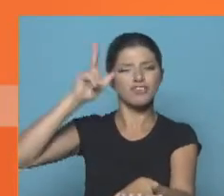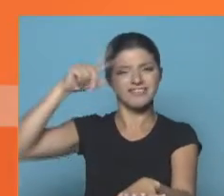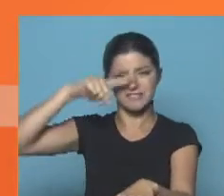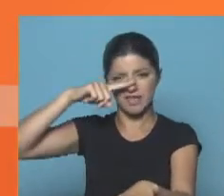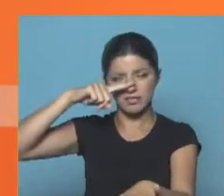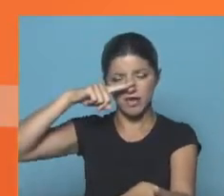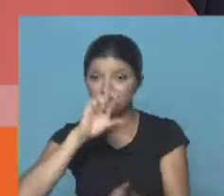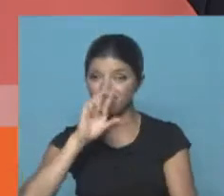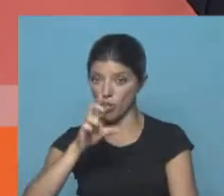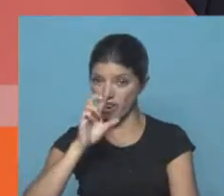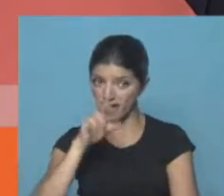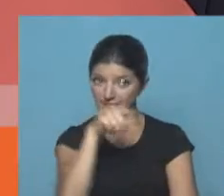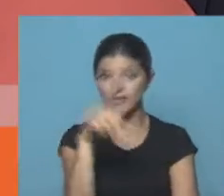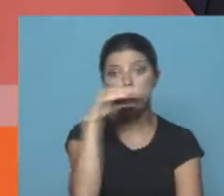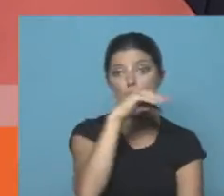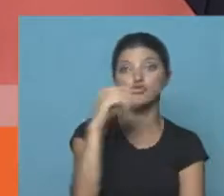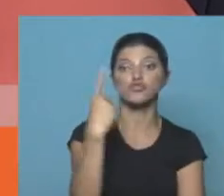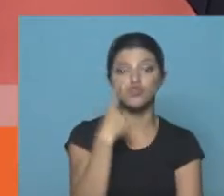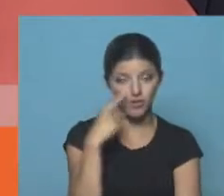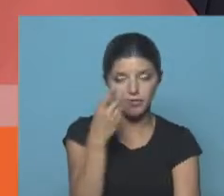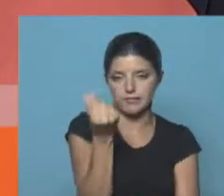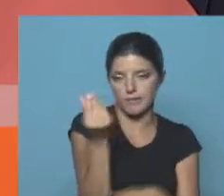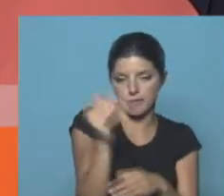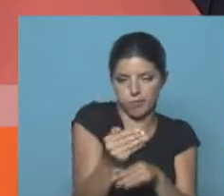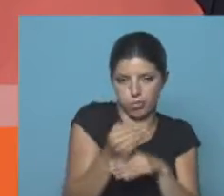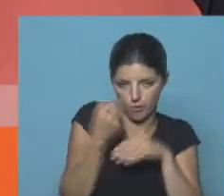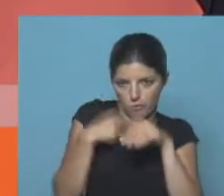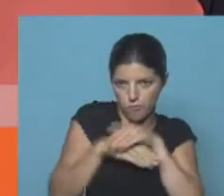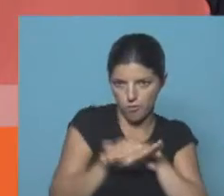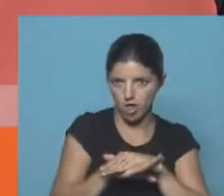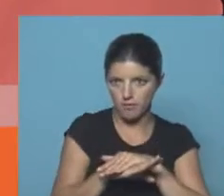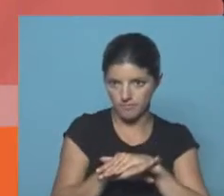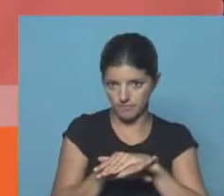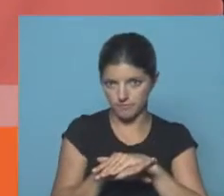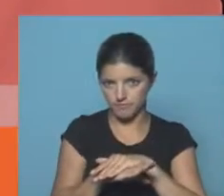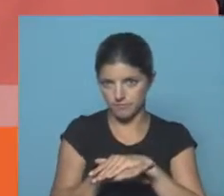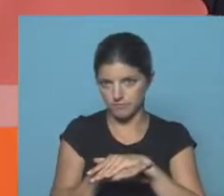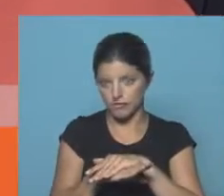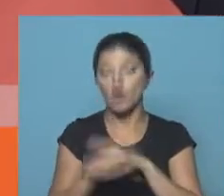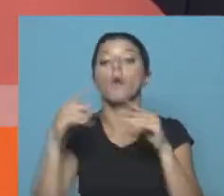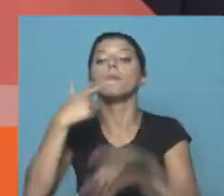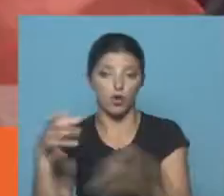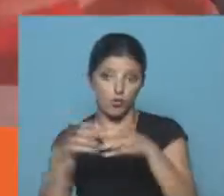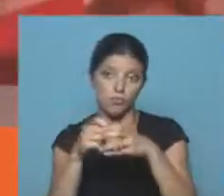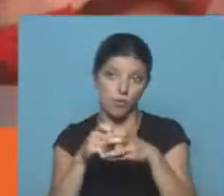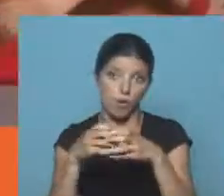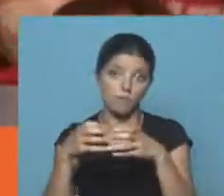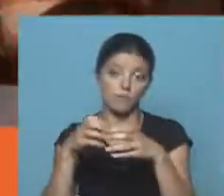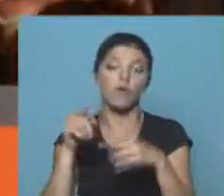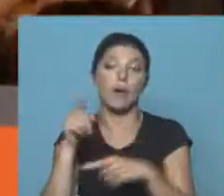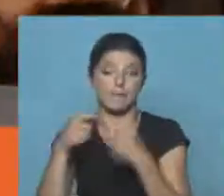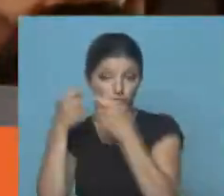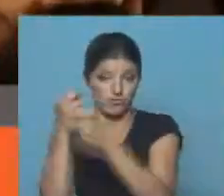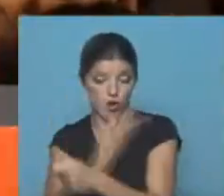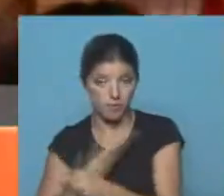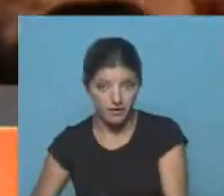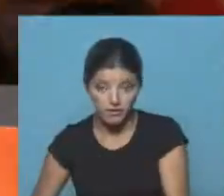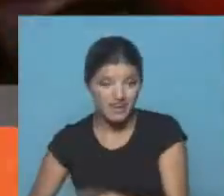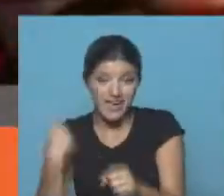Park pidió perdón públicamente por el accionar de su amiga Choi y admitió que cualquier persona que haya cometido un